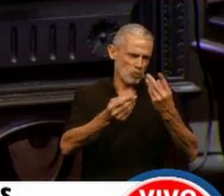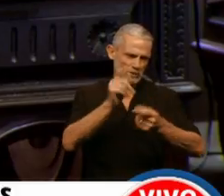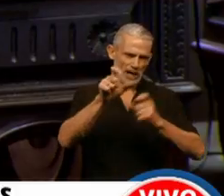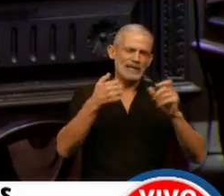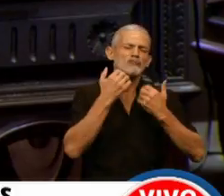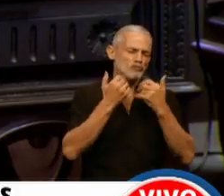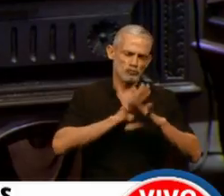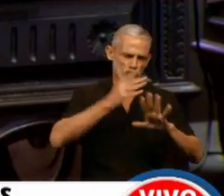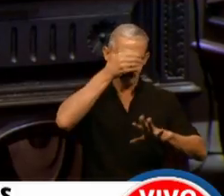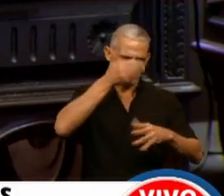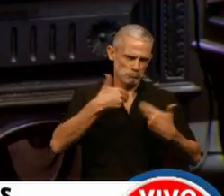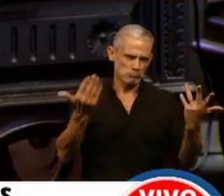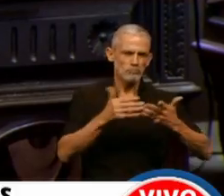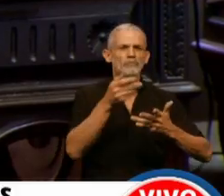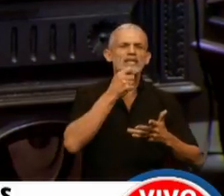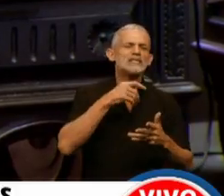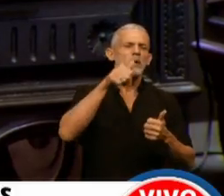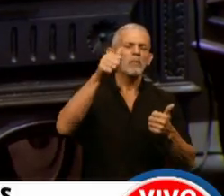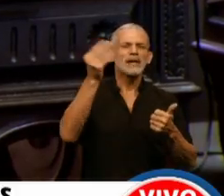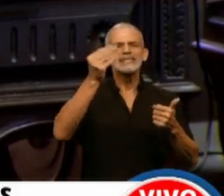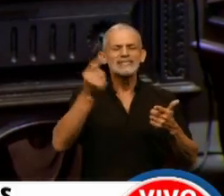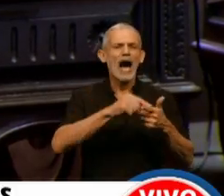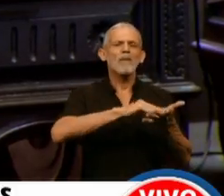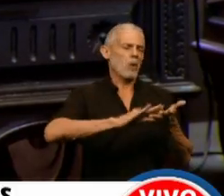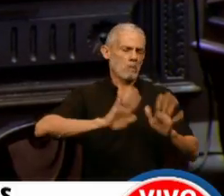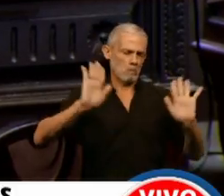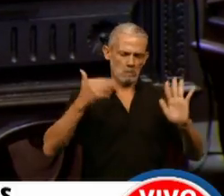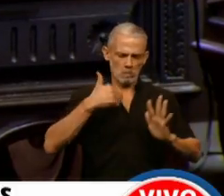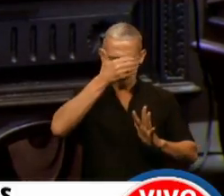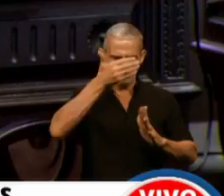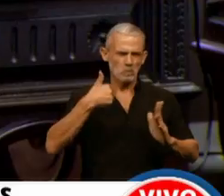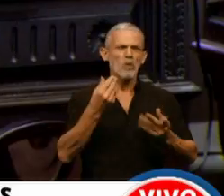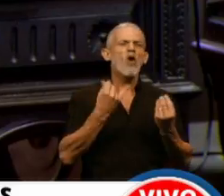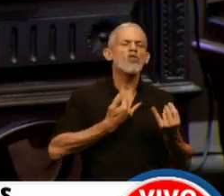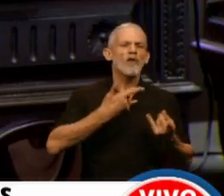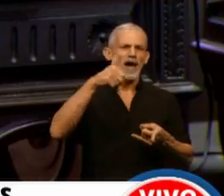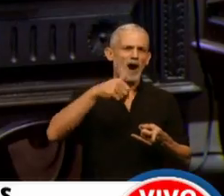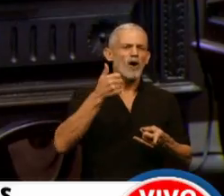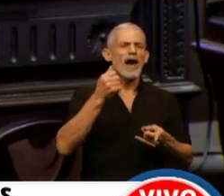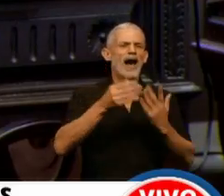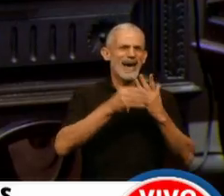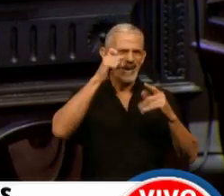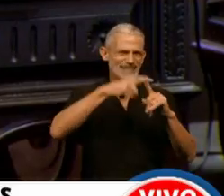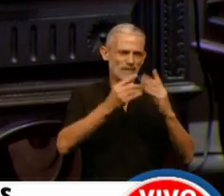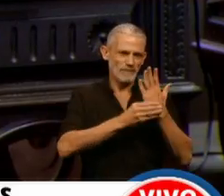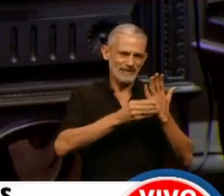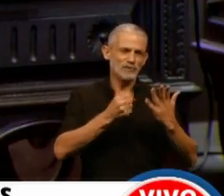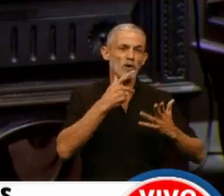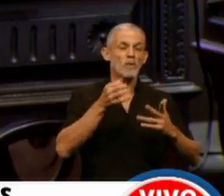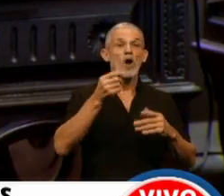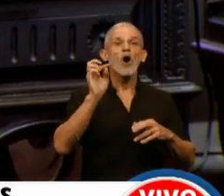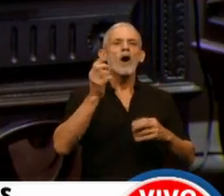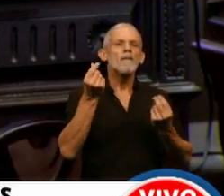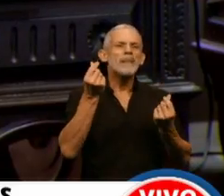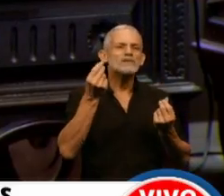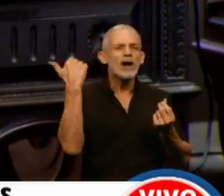gente si está haciendo timbre o enlazados en el territorio no la verdad que desconozco dónde está aranguren lo que sé es que dolarizada las